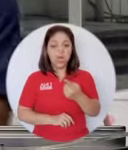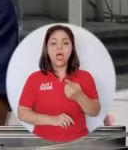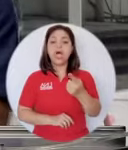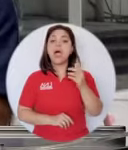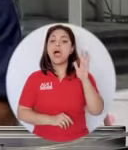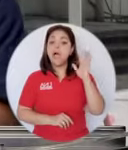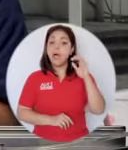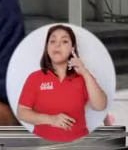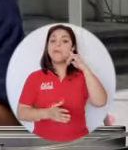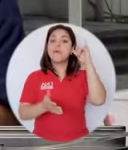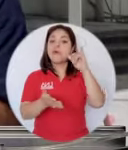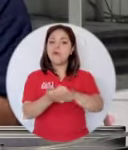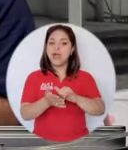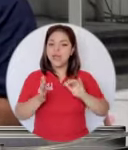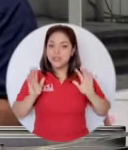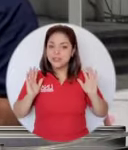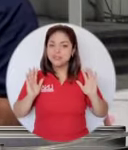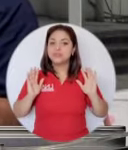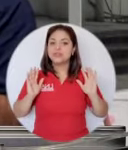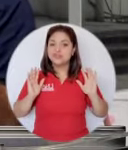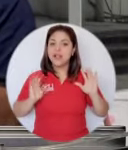es que quiero decir que por eso